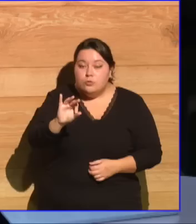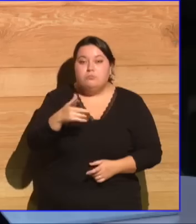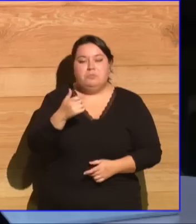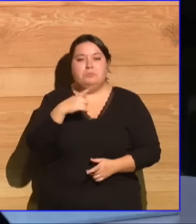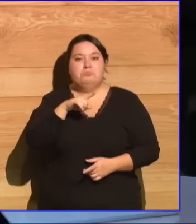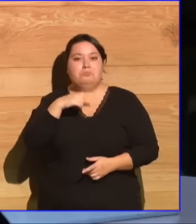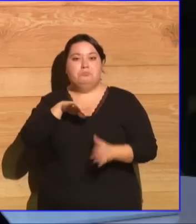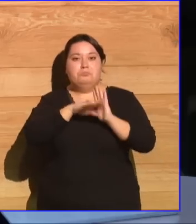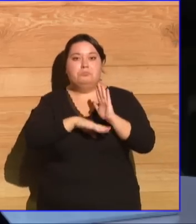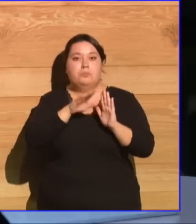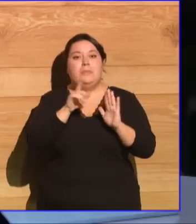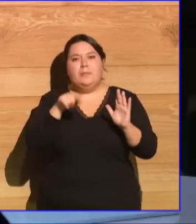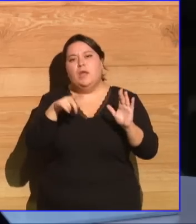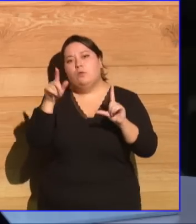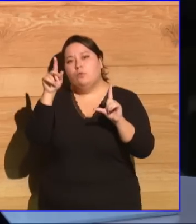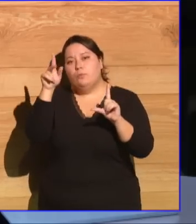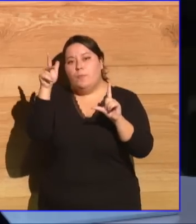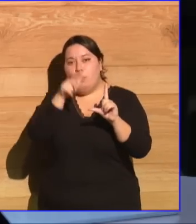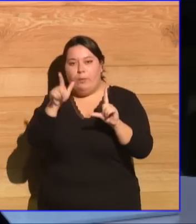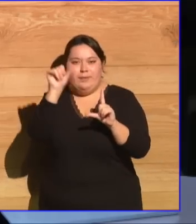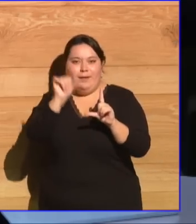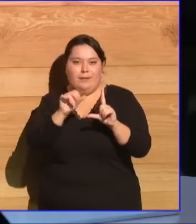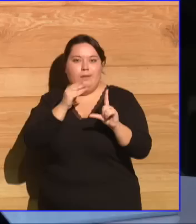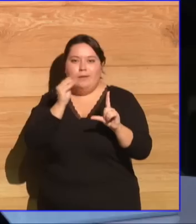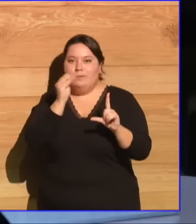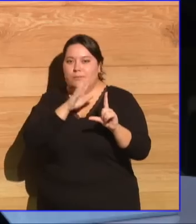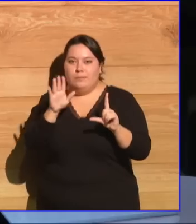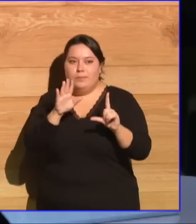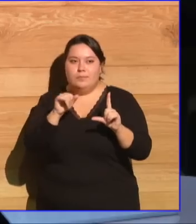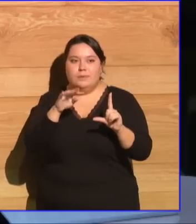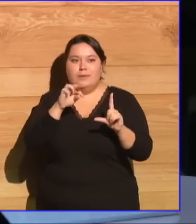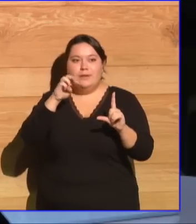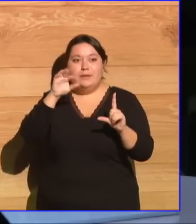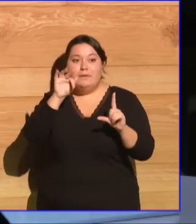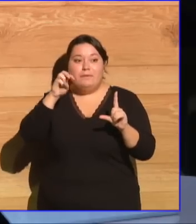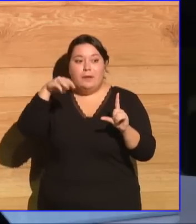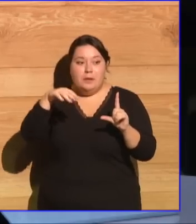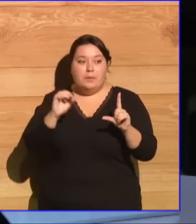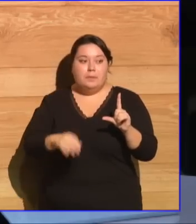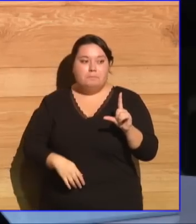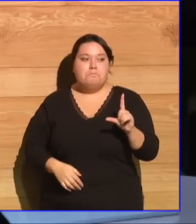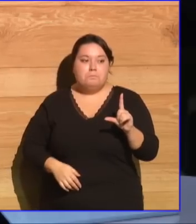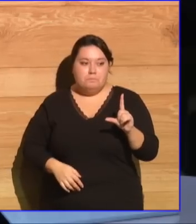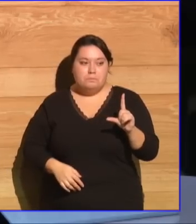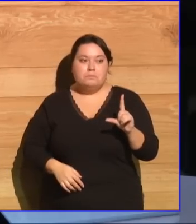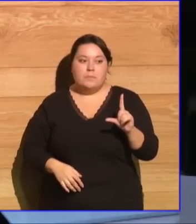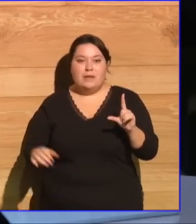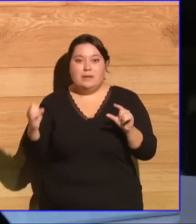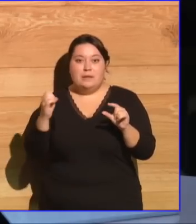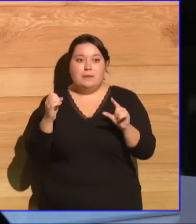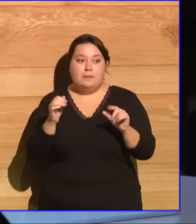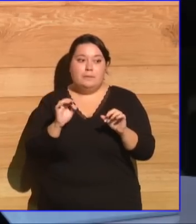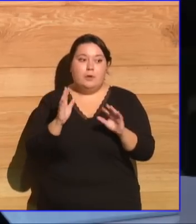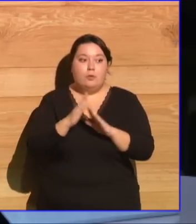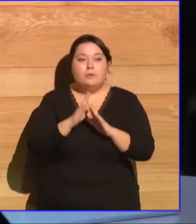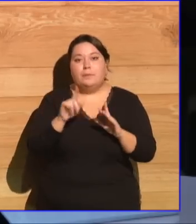programa, pero en fin, hay un documental magnífico que la gente puede ver, en TCM concretamente. En TCM, eso es. Pero la podéis ver